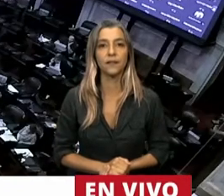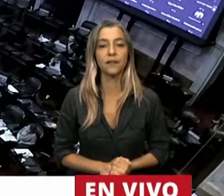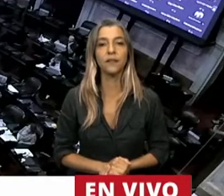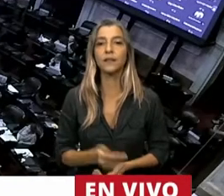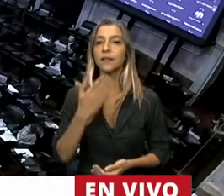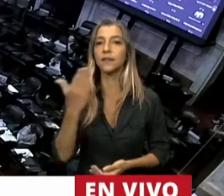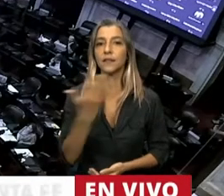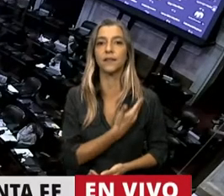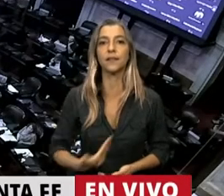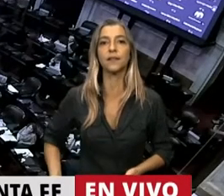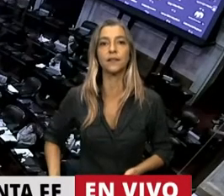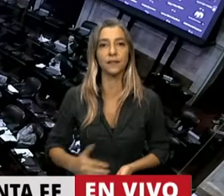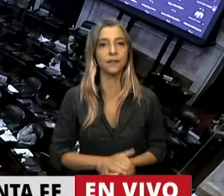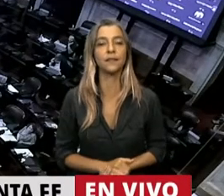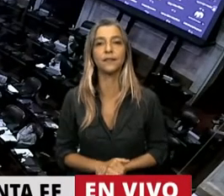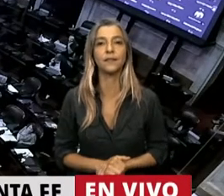Gracias, Presidente.